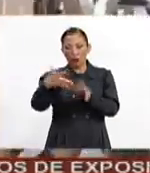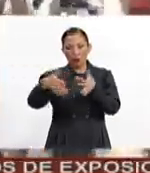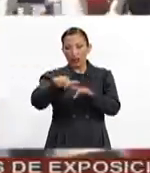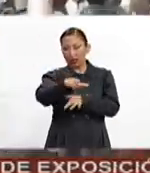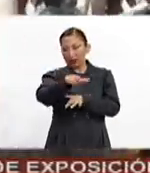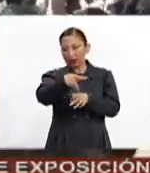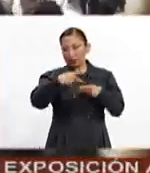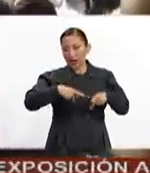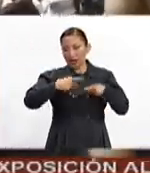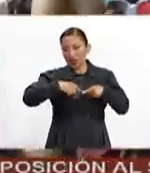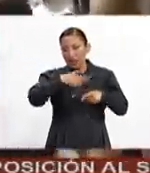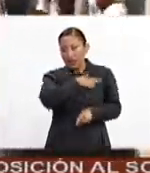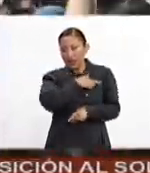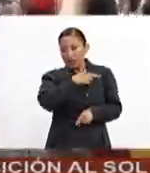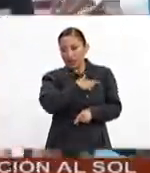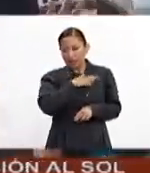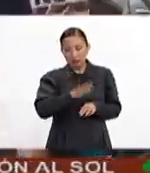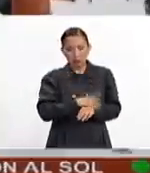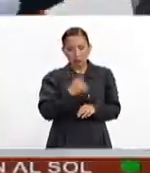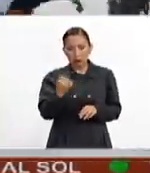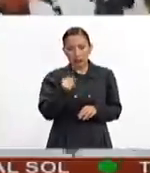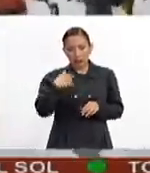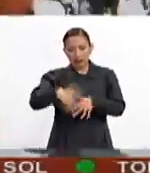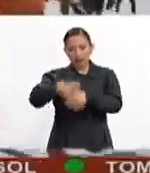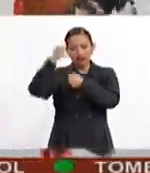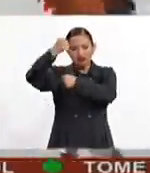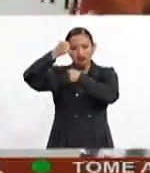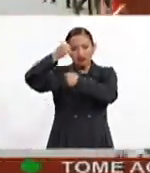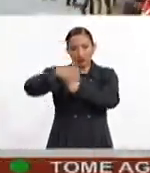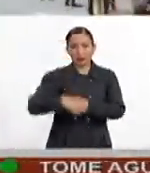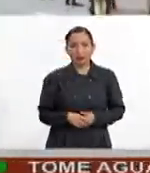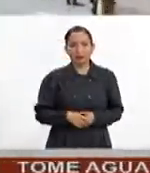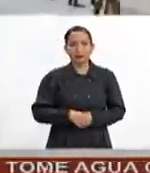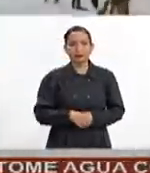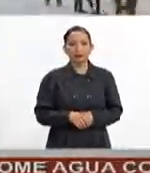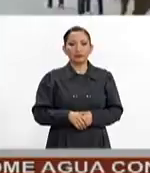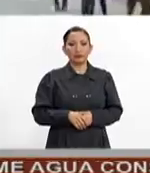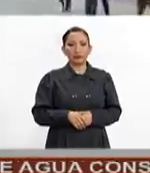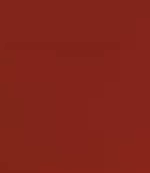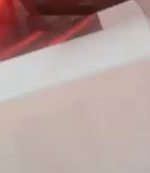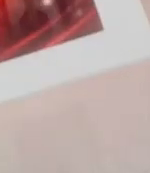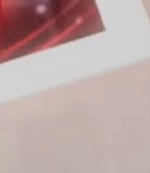menos 17 personas resultaron lesionadas durante estas manifestaciones.